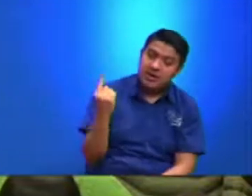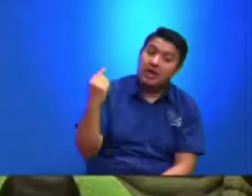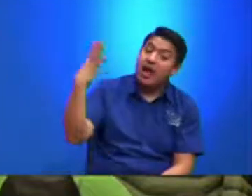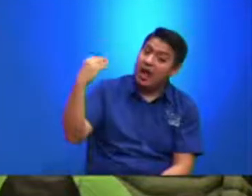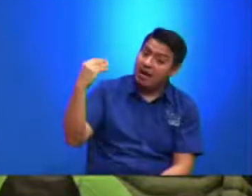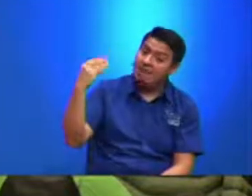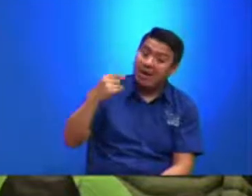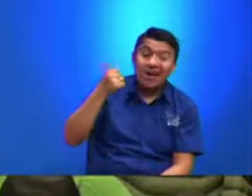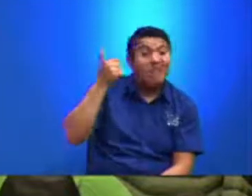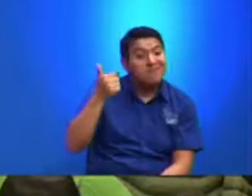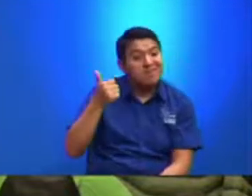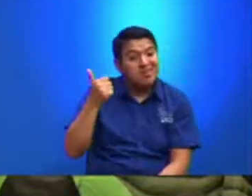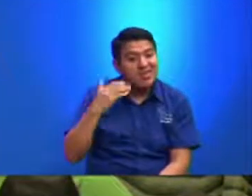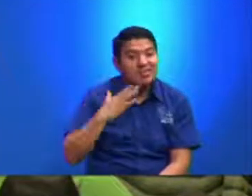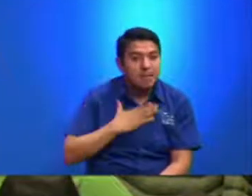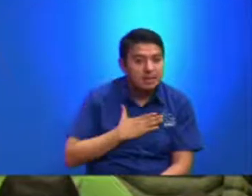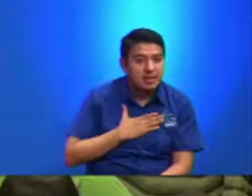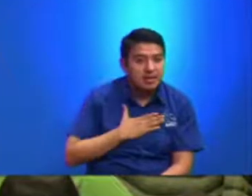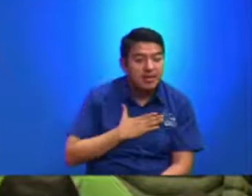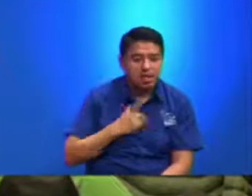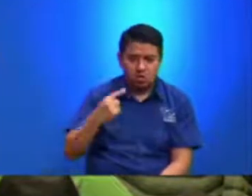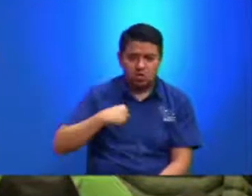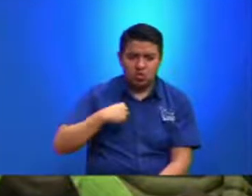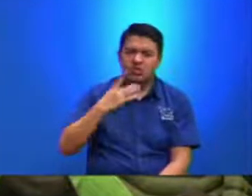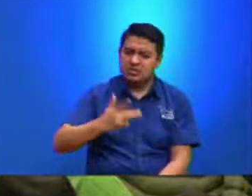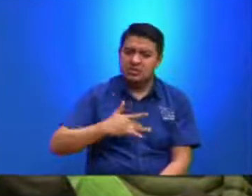Pero si usted es Gordolfo Gelatino,